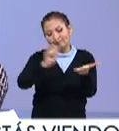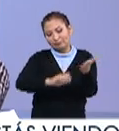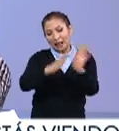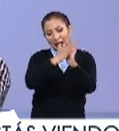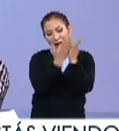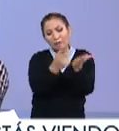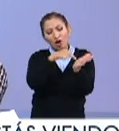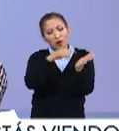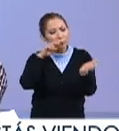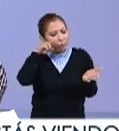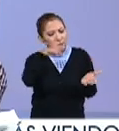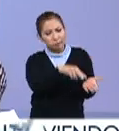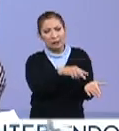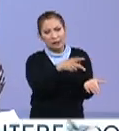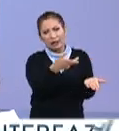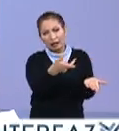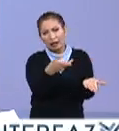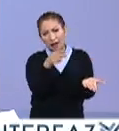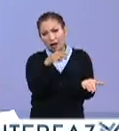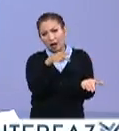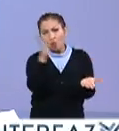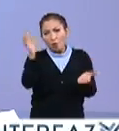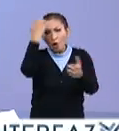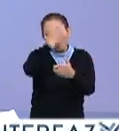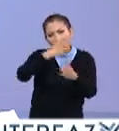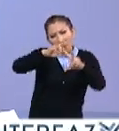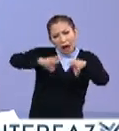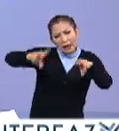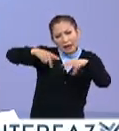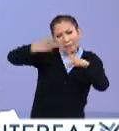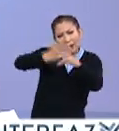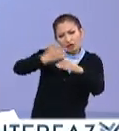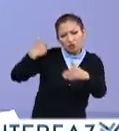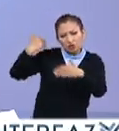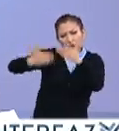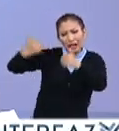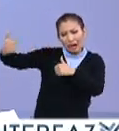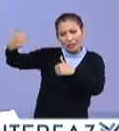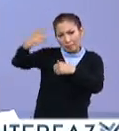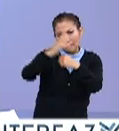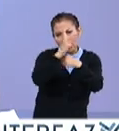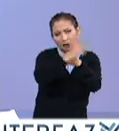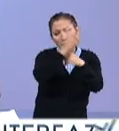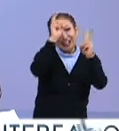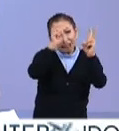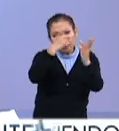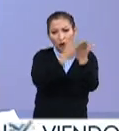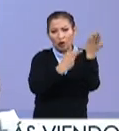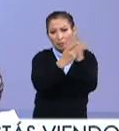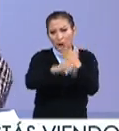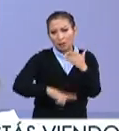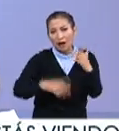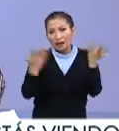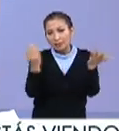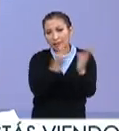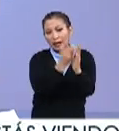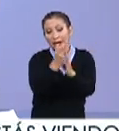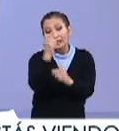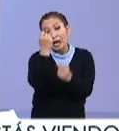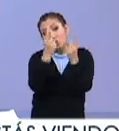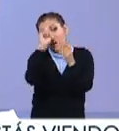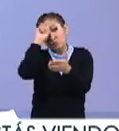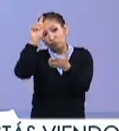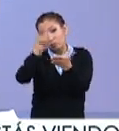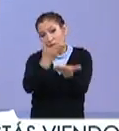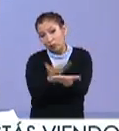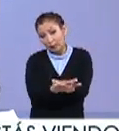en donde se pueden encontrar un análisis de lo que ha ocurrido en cada país en torno a las políticas públicas y algunas propuestas,